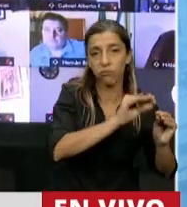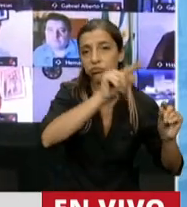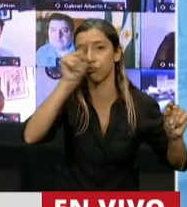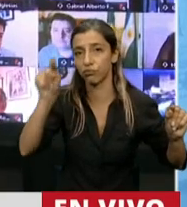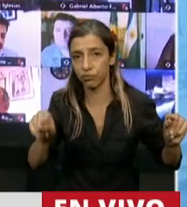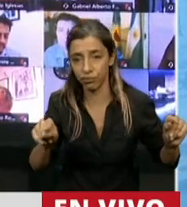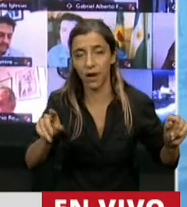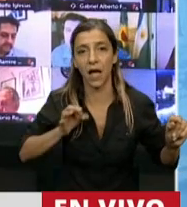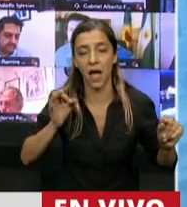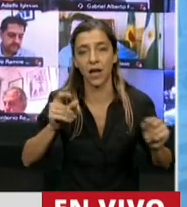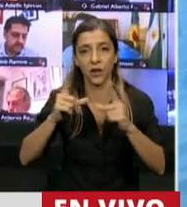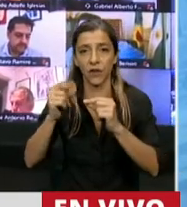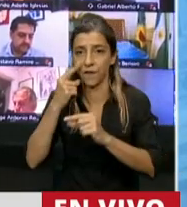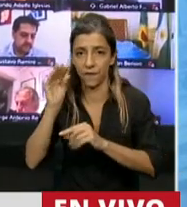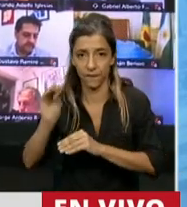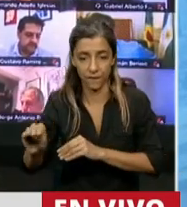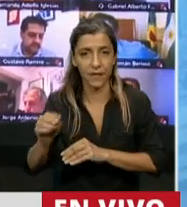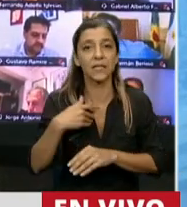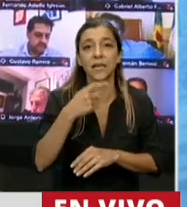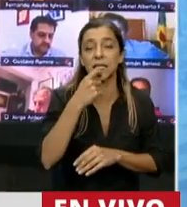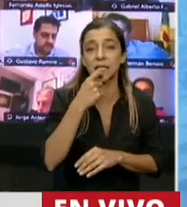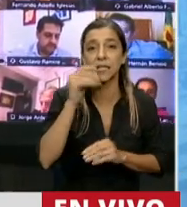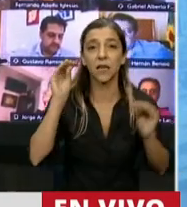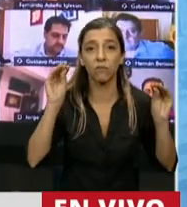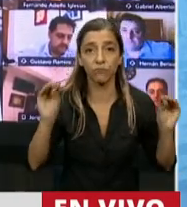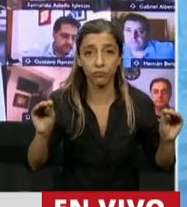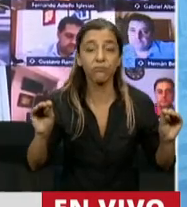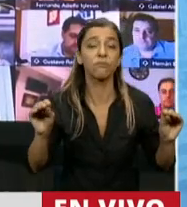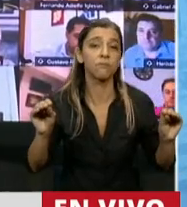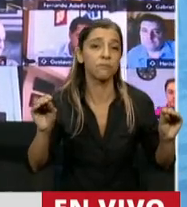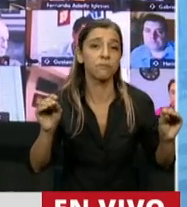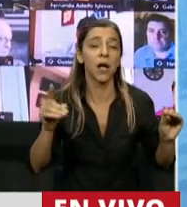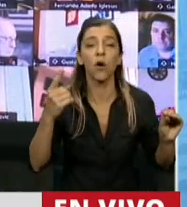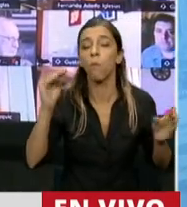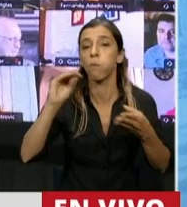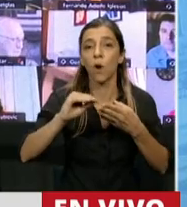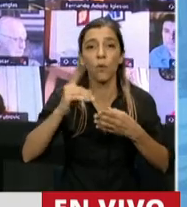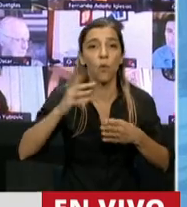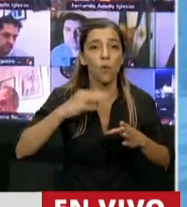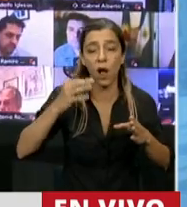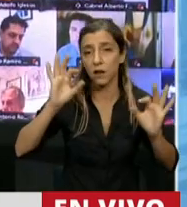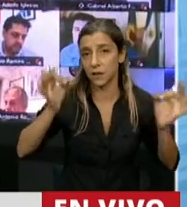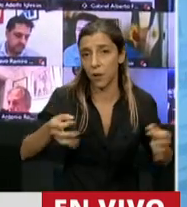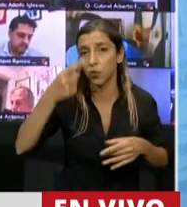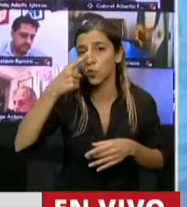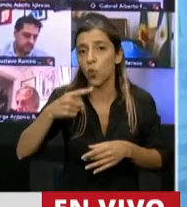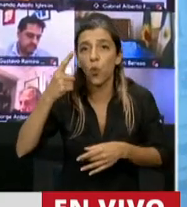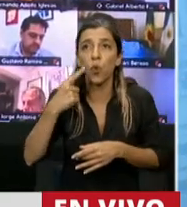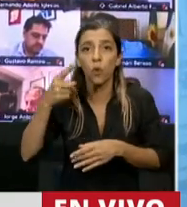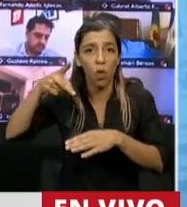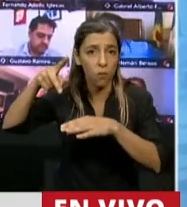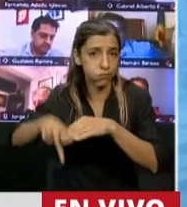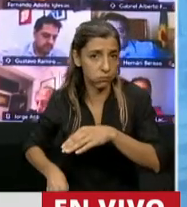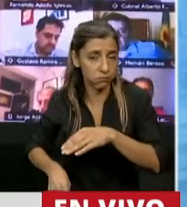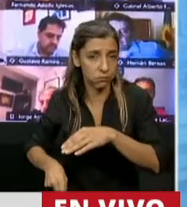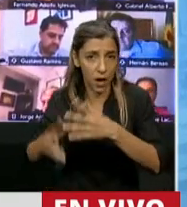al inicial del cómputo, se entiende que el plazo expira el último día de este mes. Y esta frase, que es la que resalta la jueza y